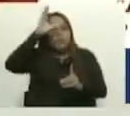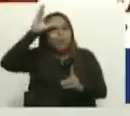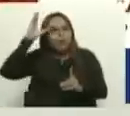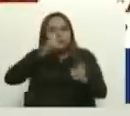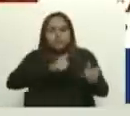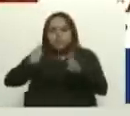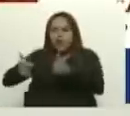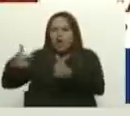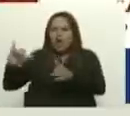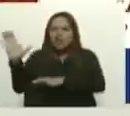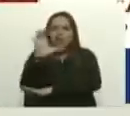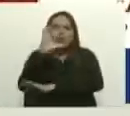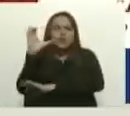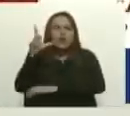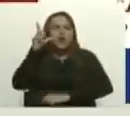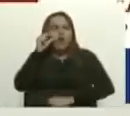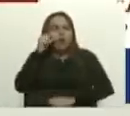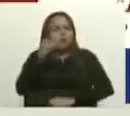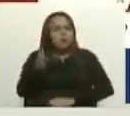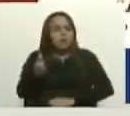Bogotá, que era el señor